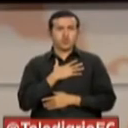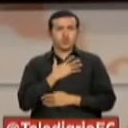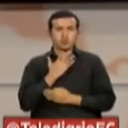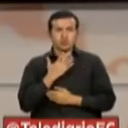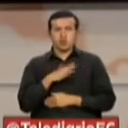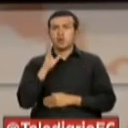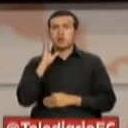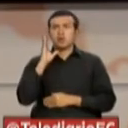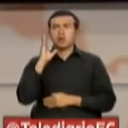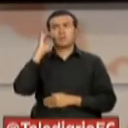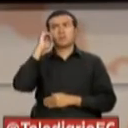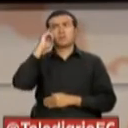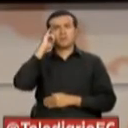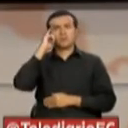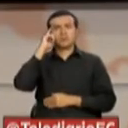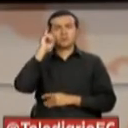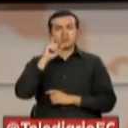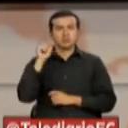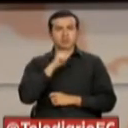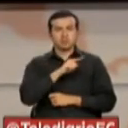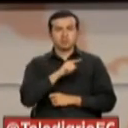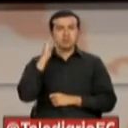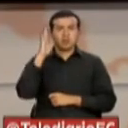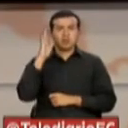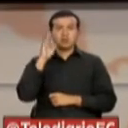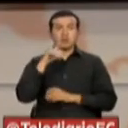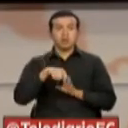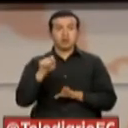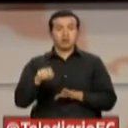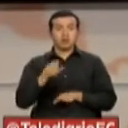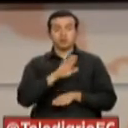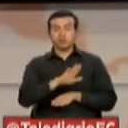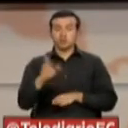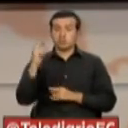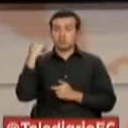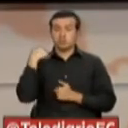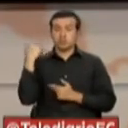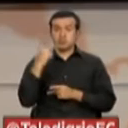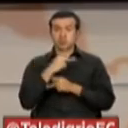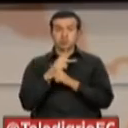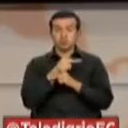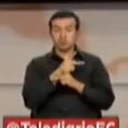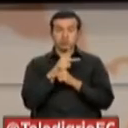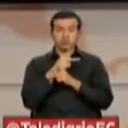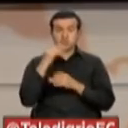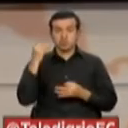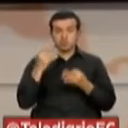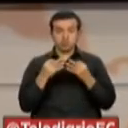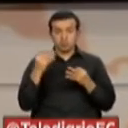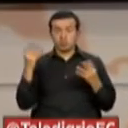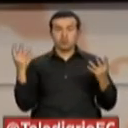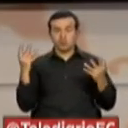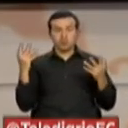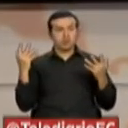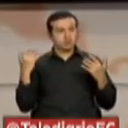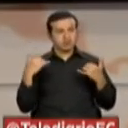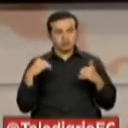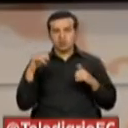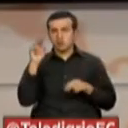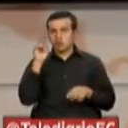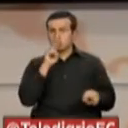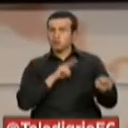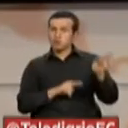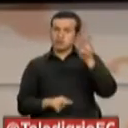una de las esperanzas mayores de la ciudadanía y especialmente de los abogados que el Consejo de la Judicatura sea debidamente